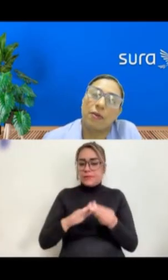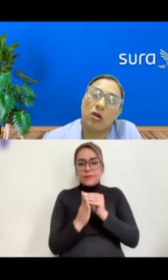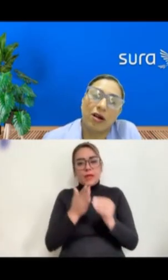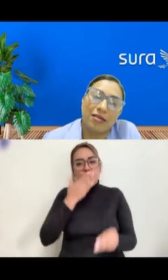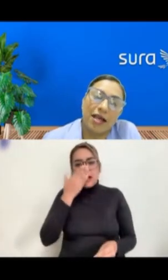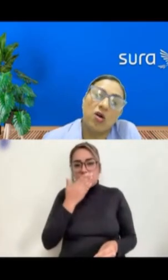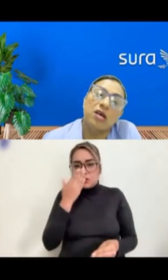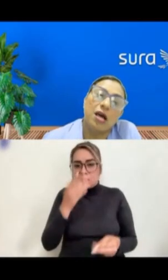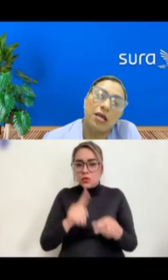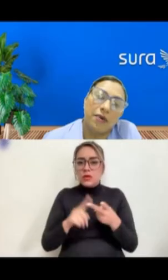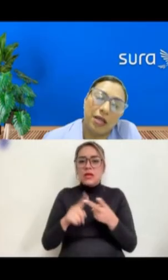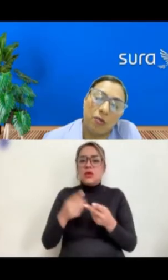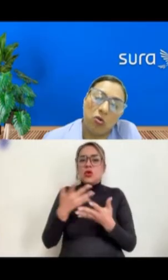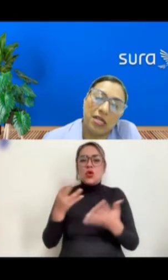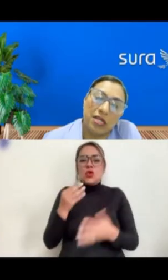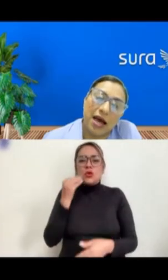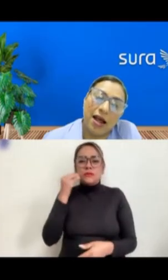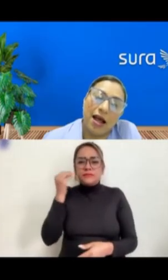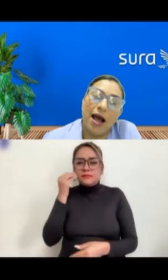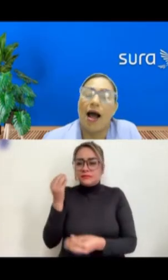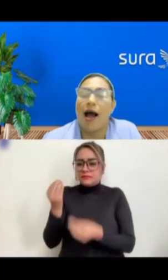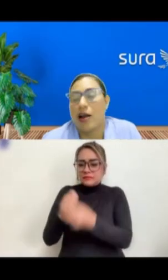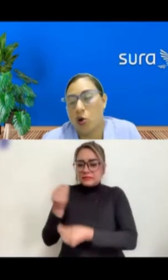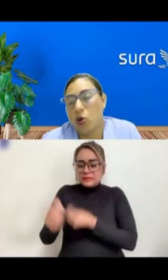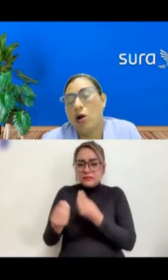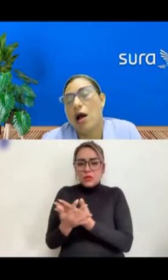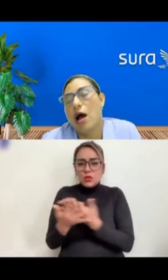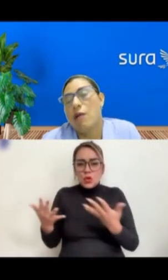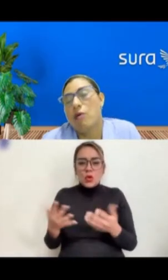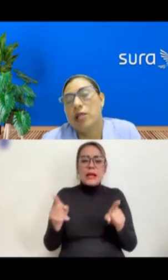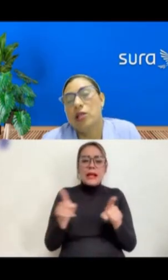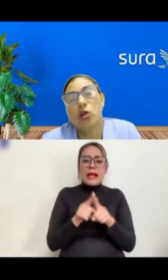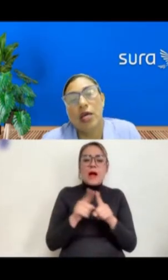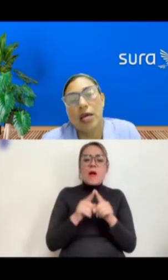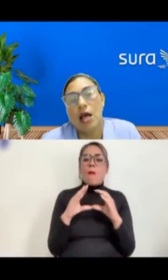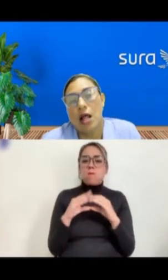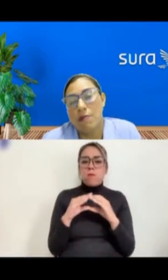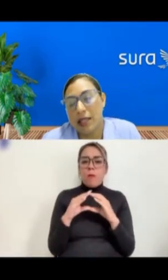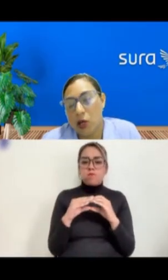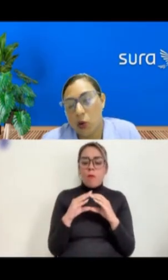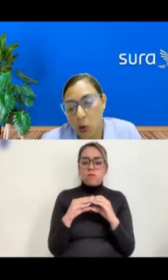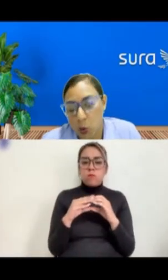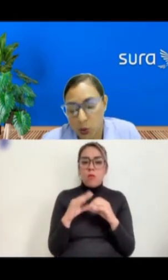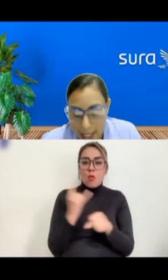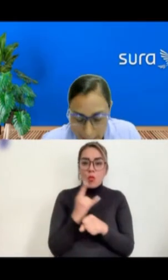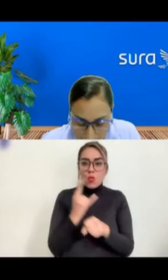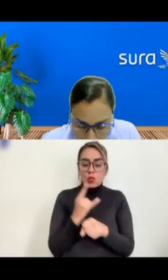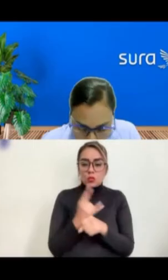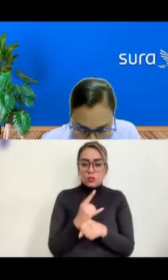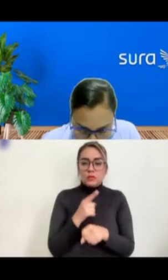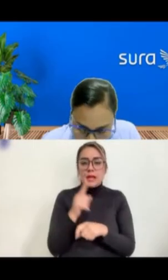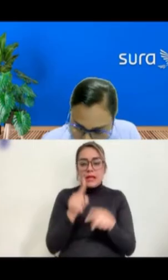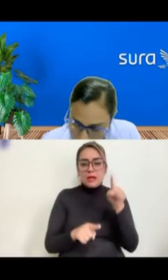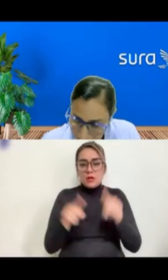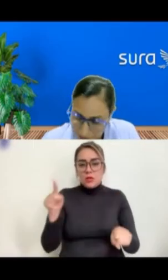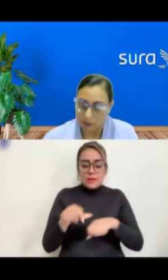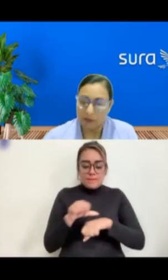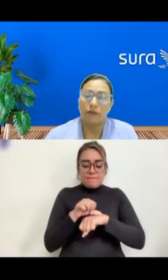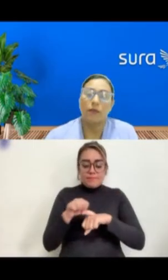evitemos los remedios caseros y evitemos utilizar algodón al momento del manejo de alguna